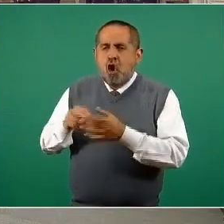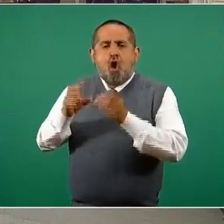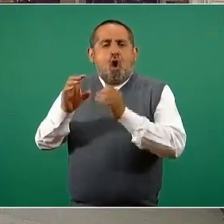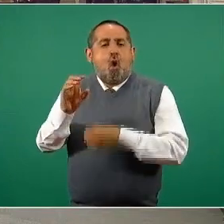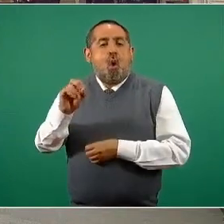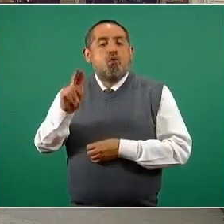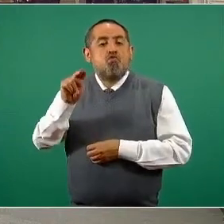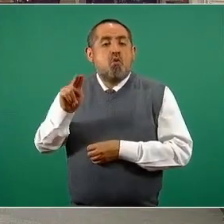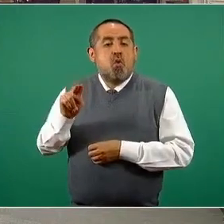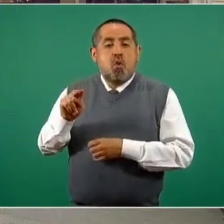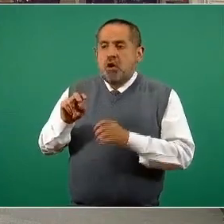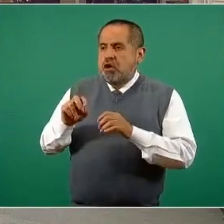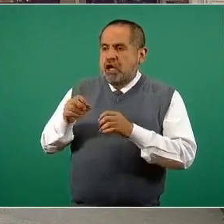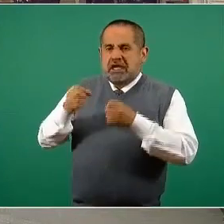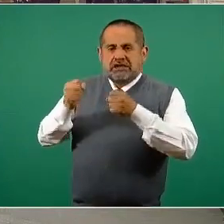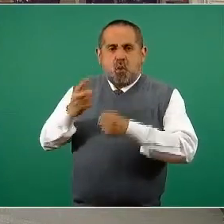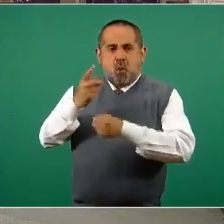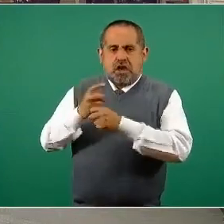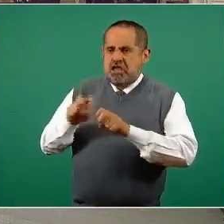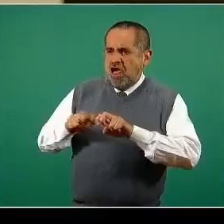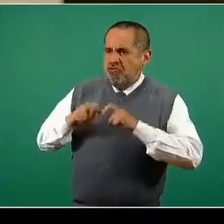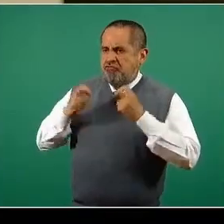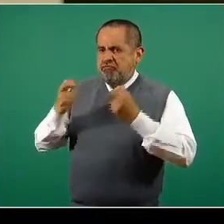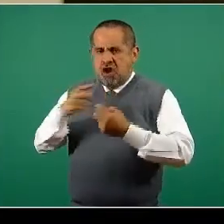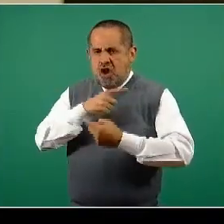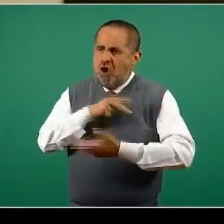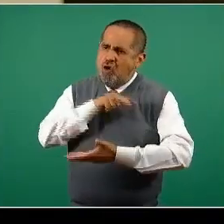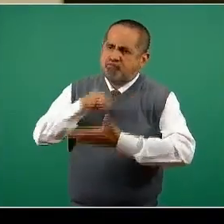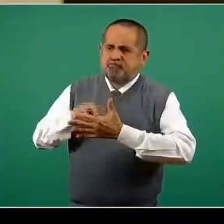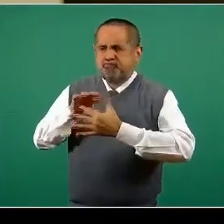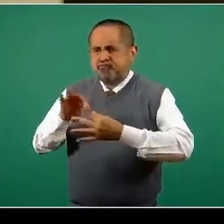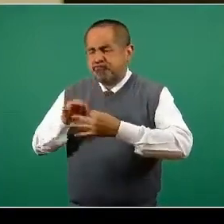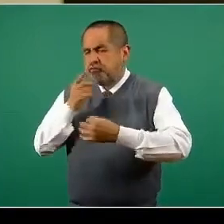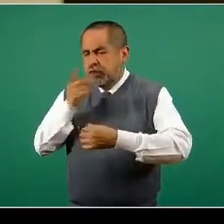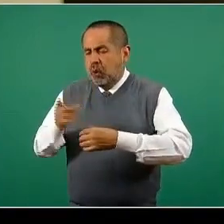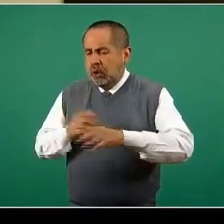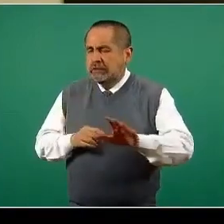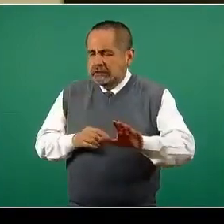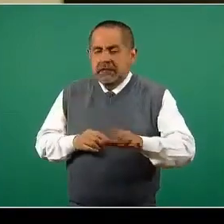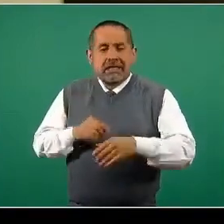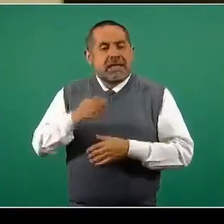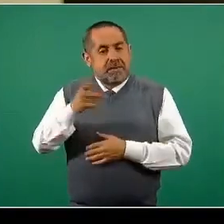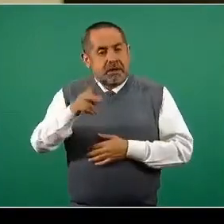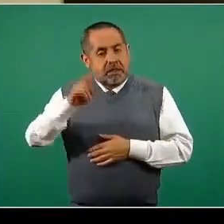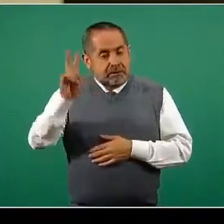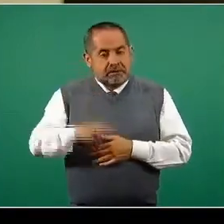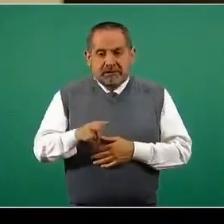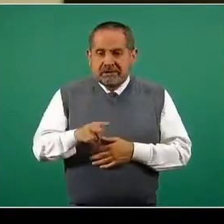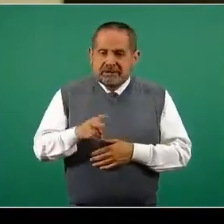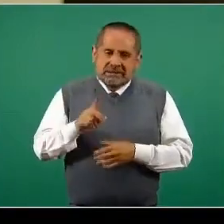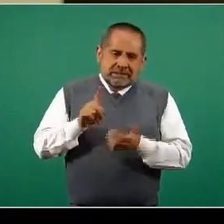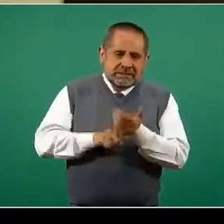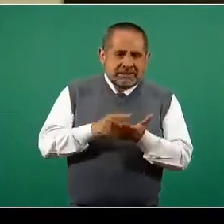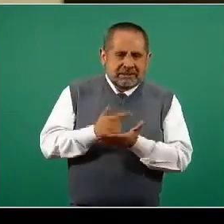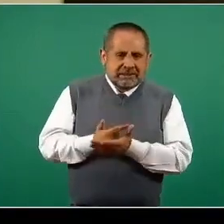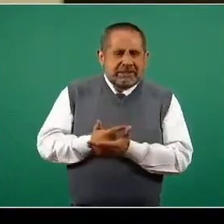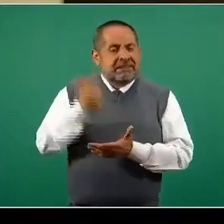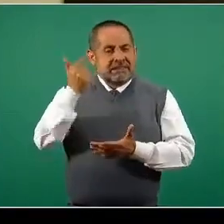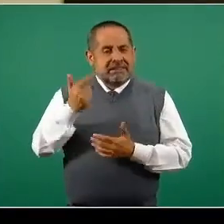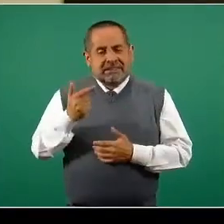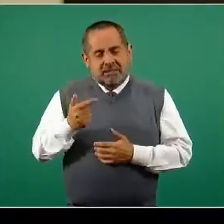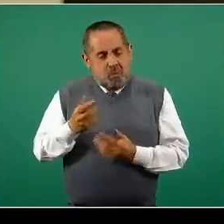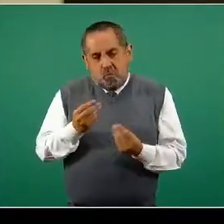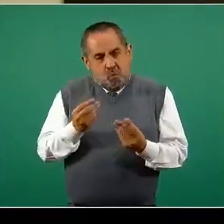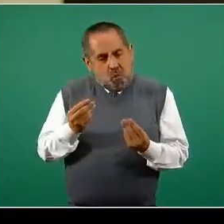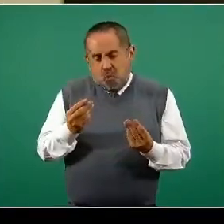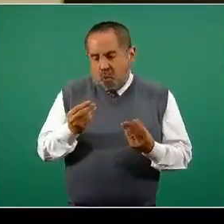ONU trató este tema, pero la gravedad de la situación es